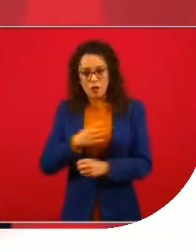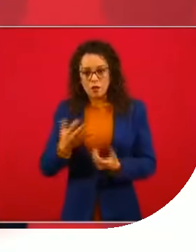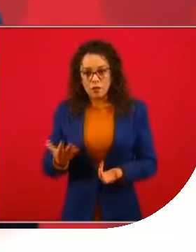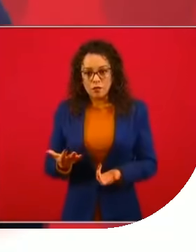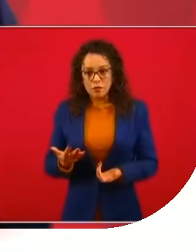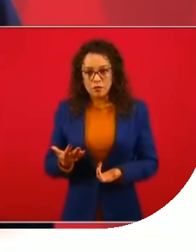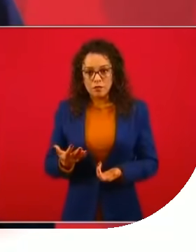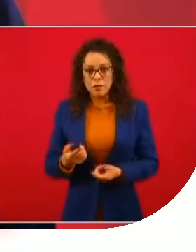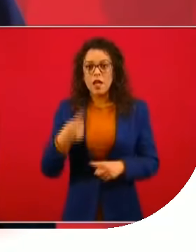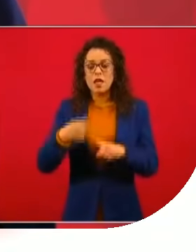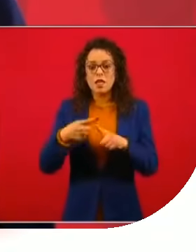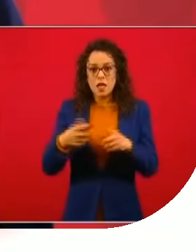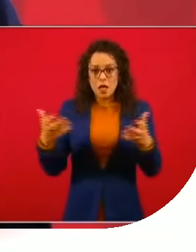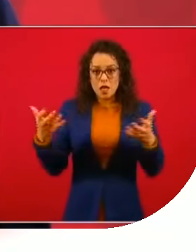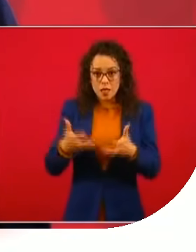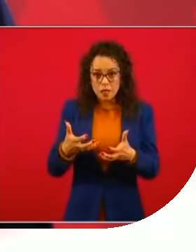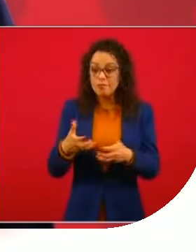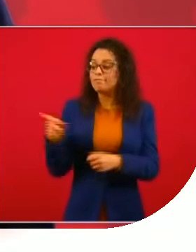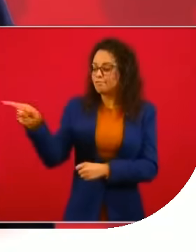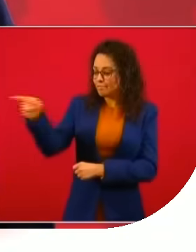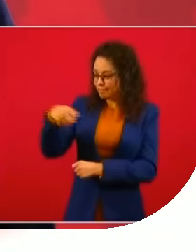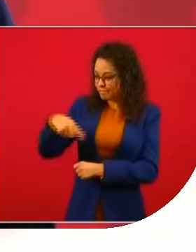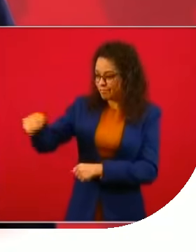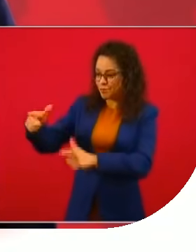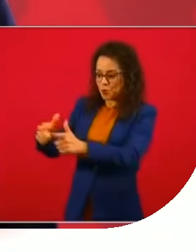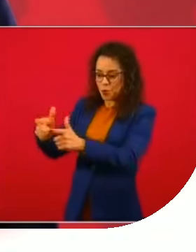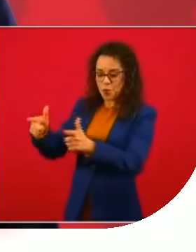ahora unidos,